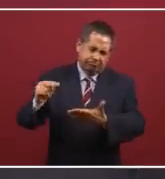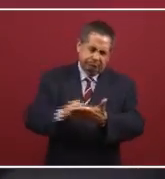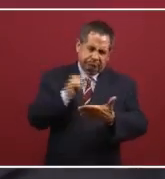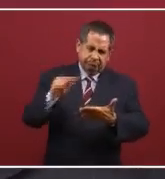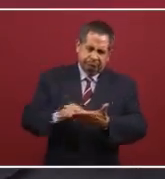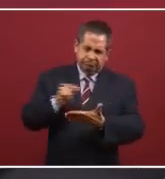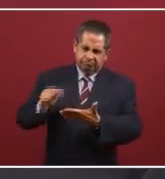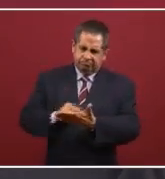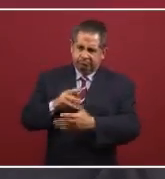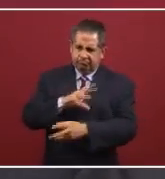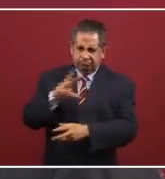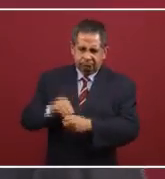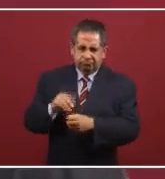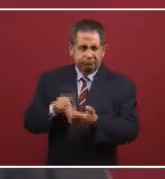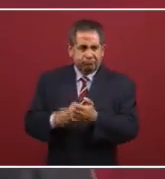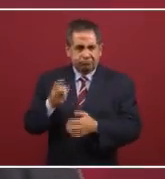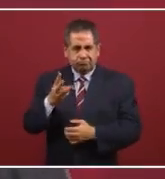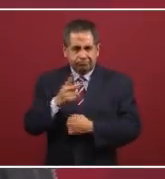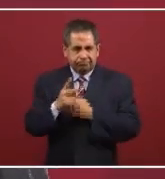y pronto